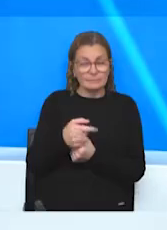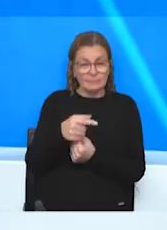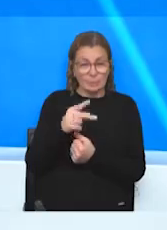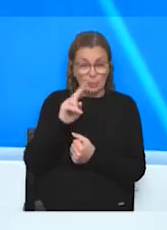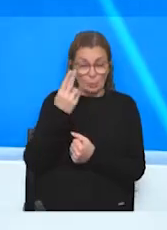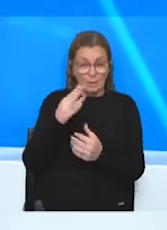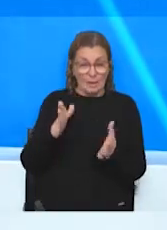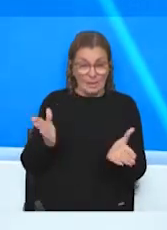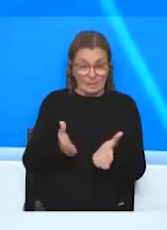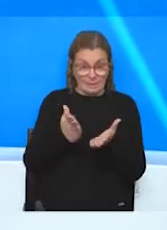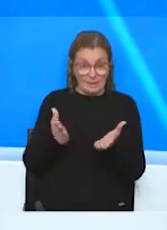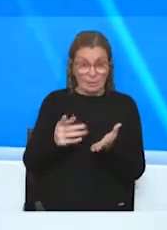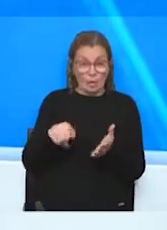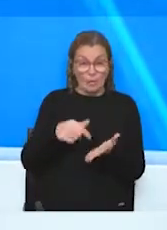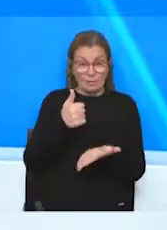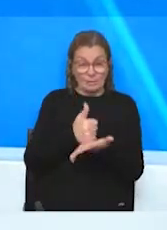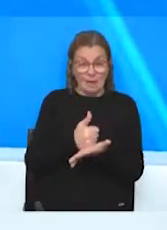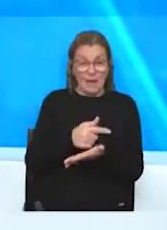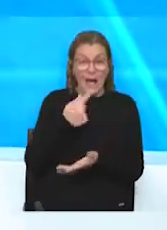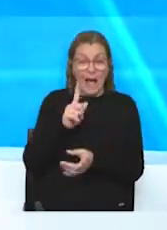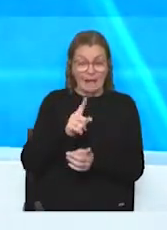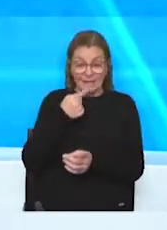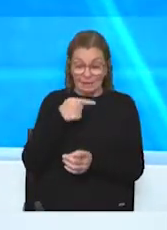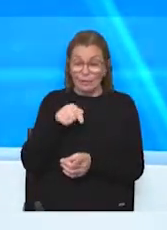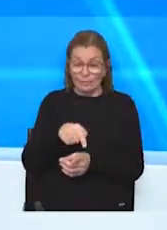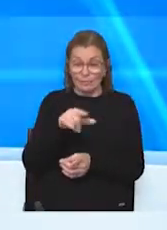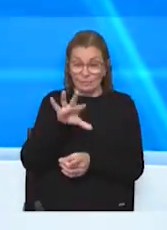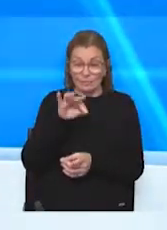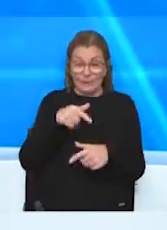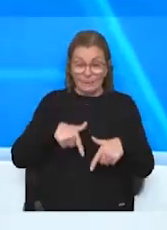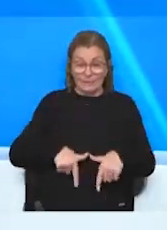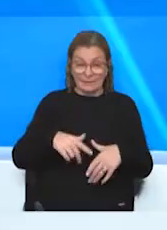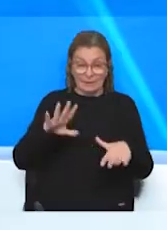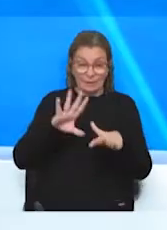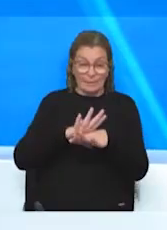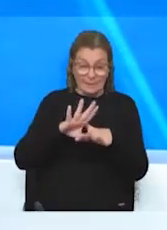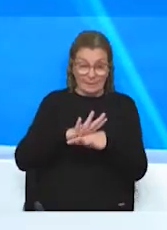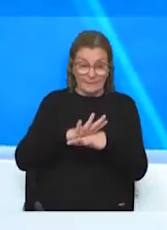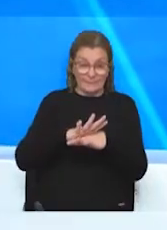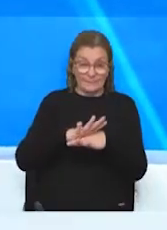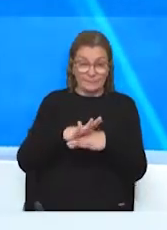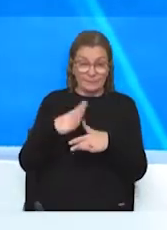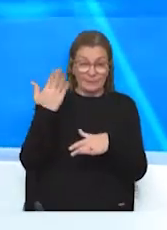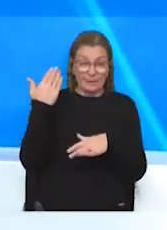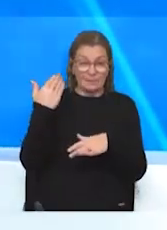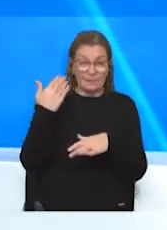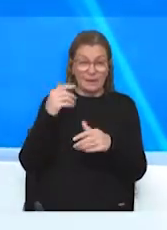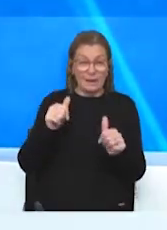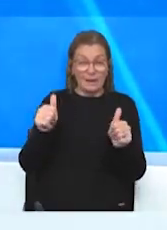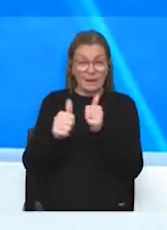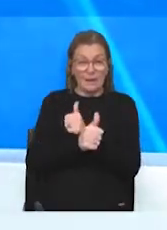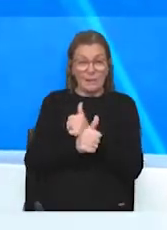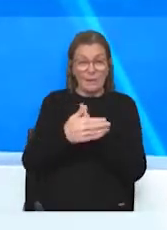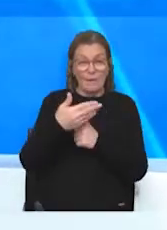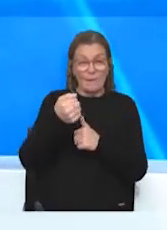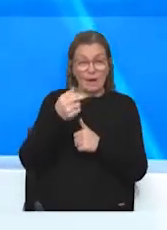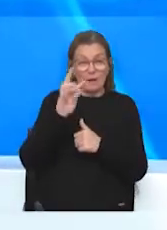Uruguay adelante se puso donde le convenía Pero alguien tomó la decisión acá el Ministerio de desarrollo social en ese momento era era la transición entre Bol y